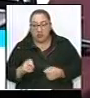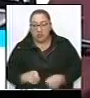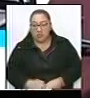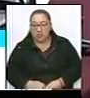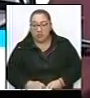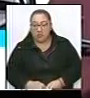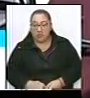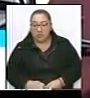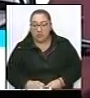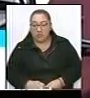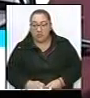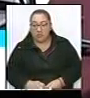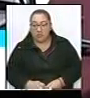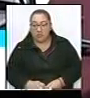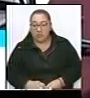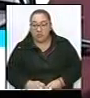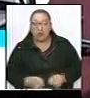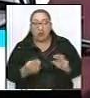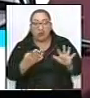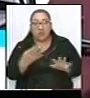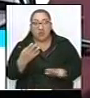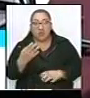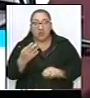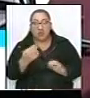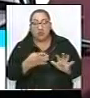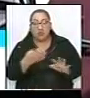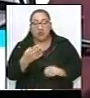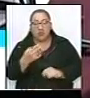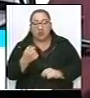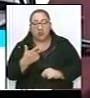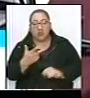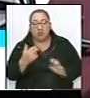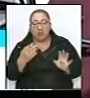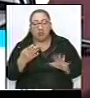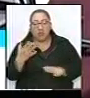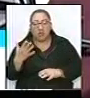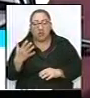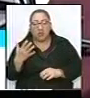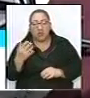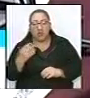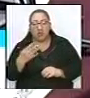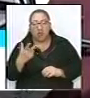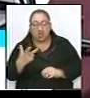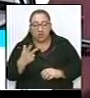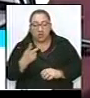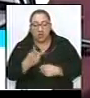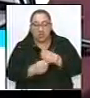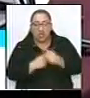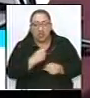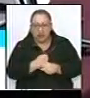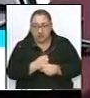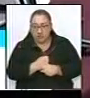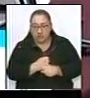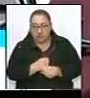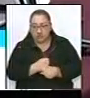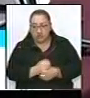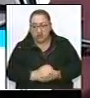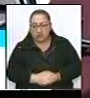no, 93, del 93 al 95 fueron 45 leyes observadas en los dos años. O